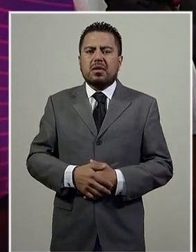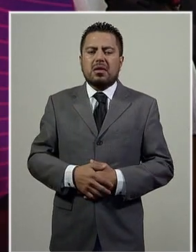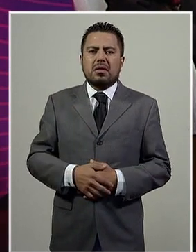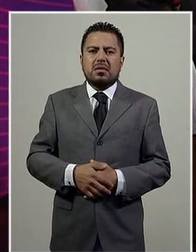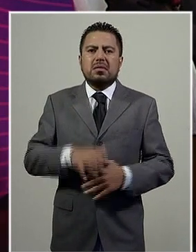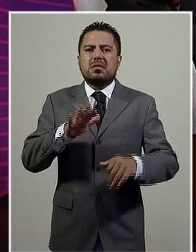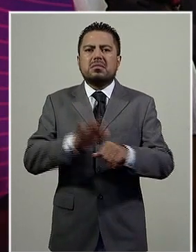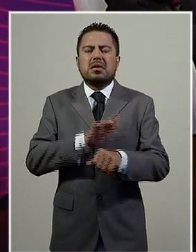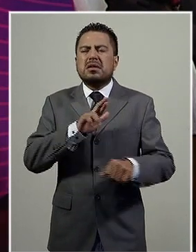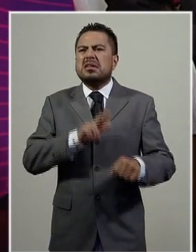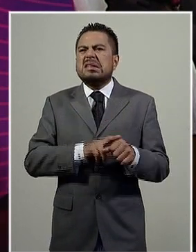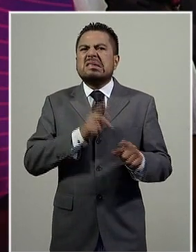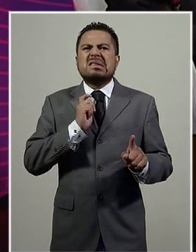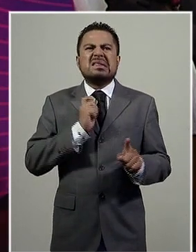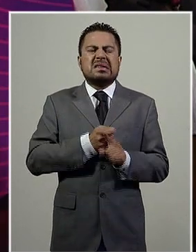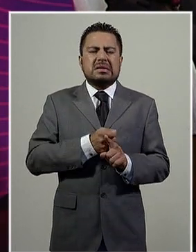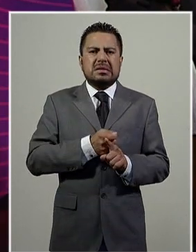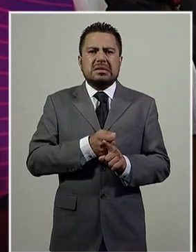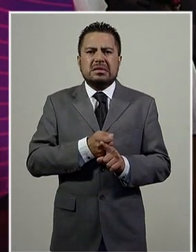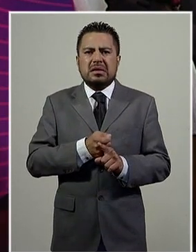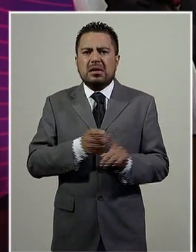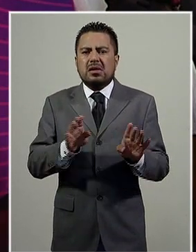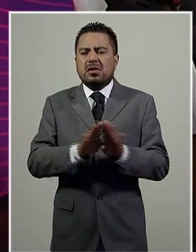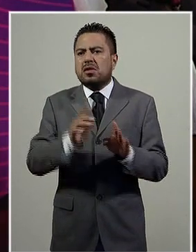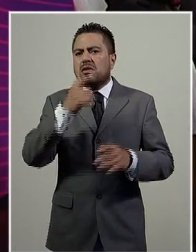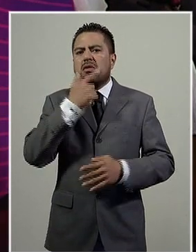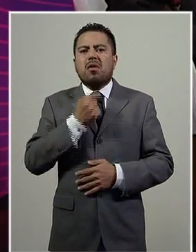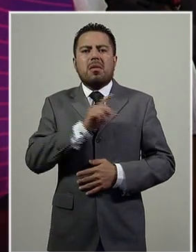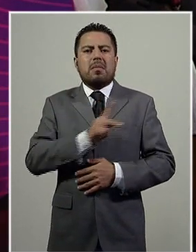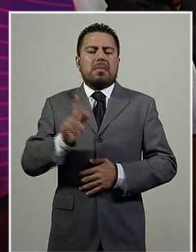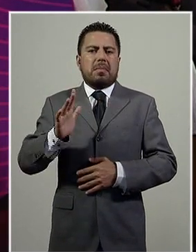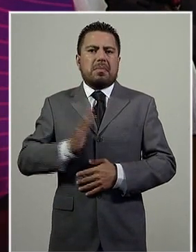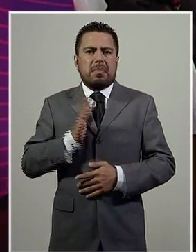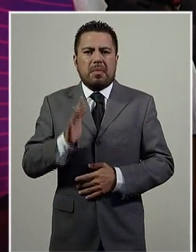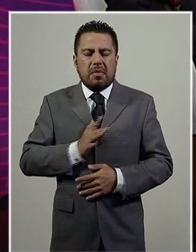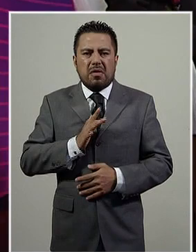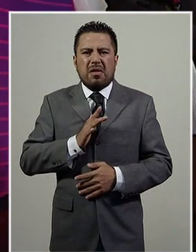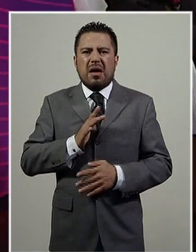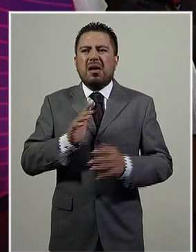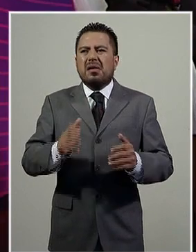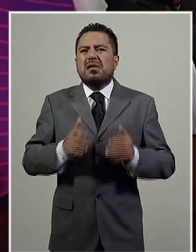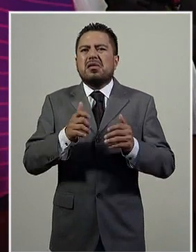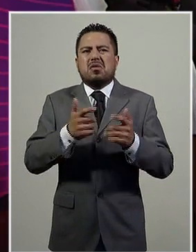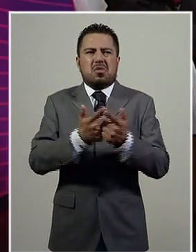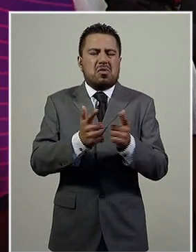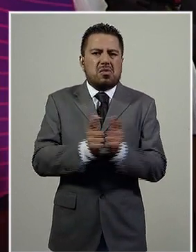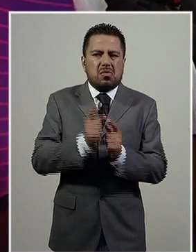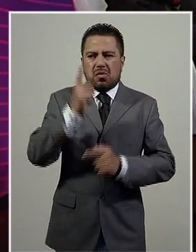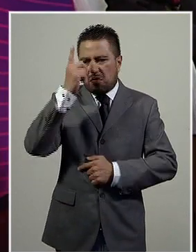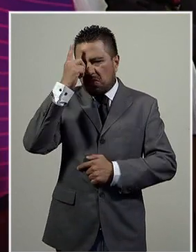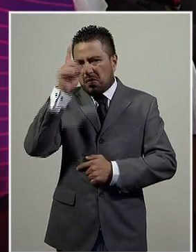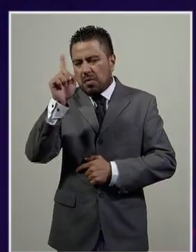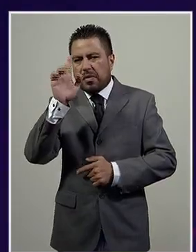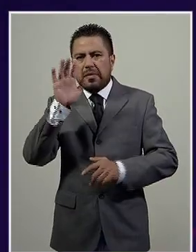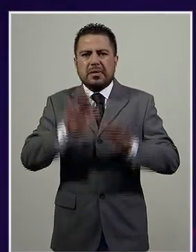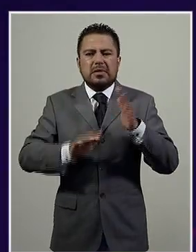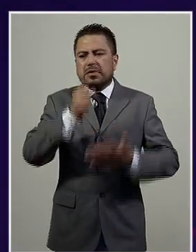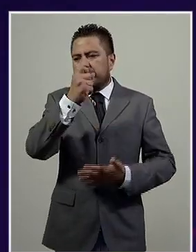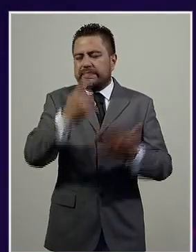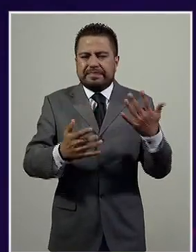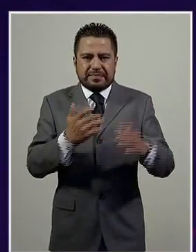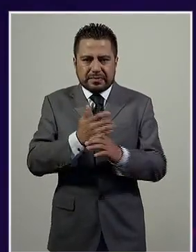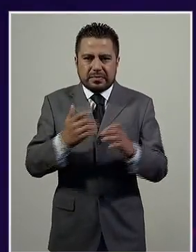muy de hombres blancos, urbanos, propietarios, de ciertas